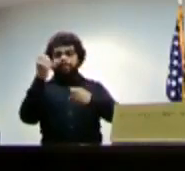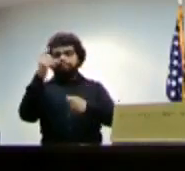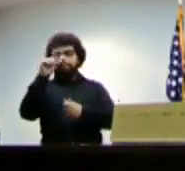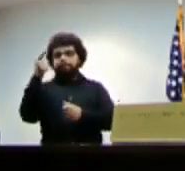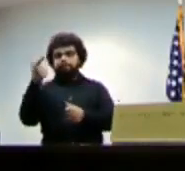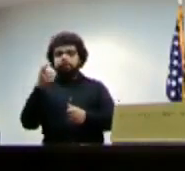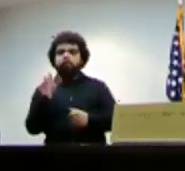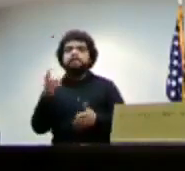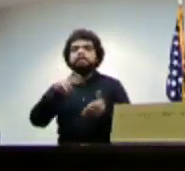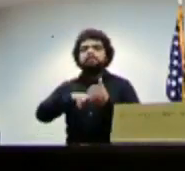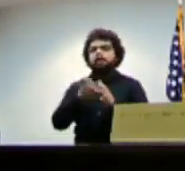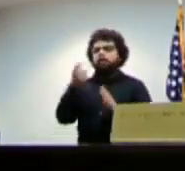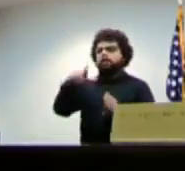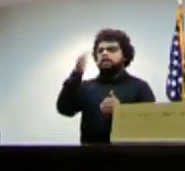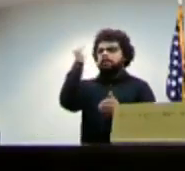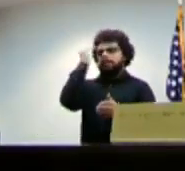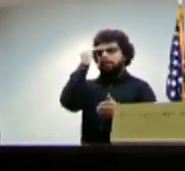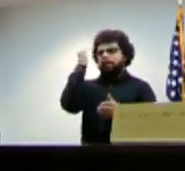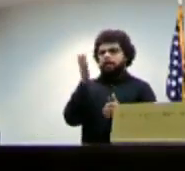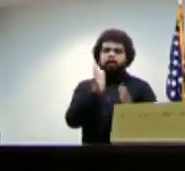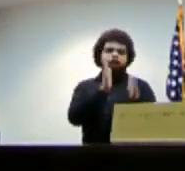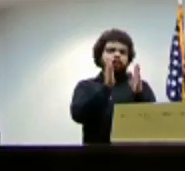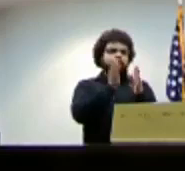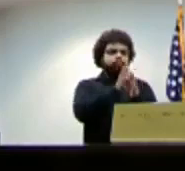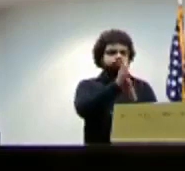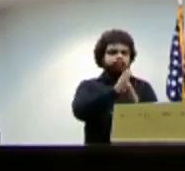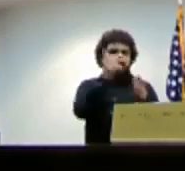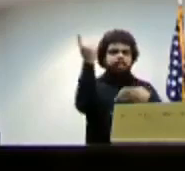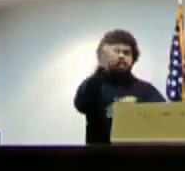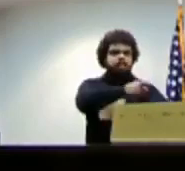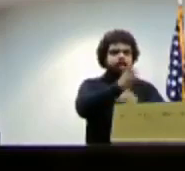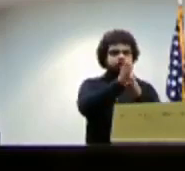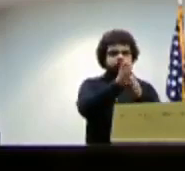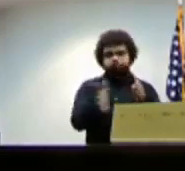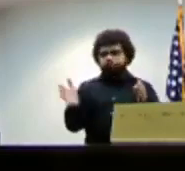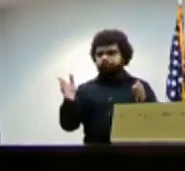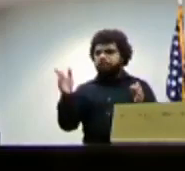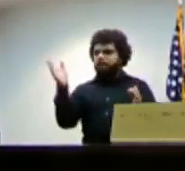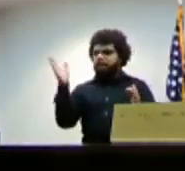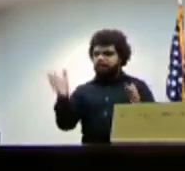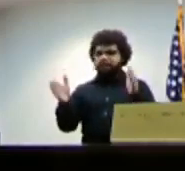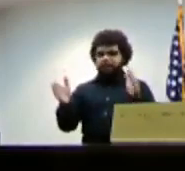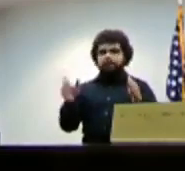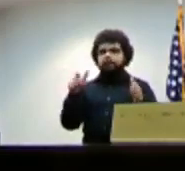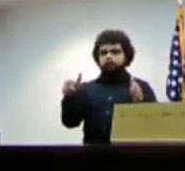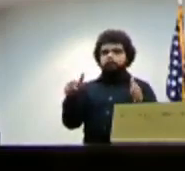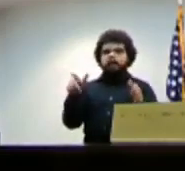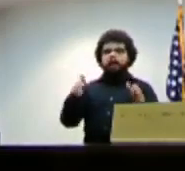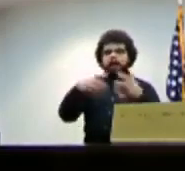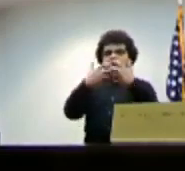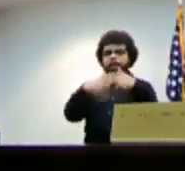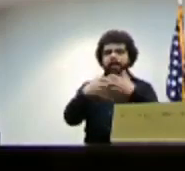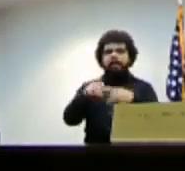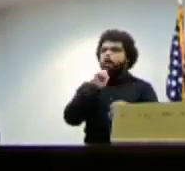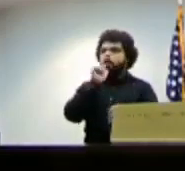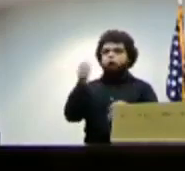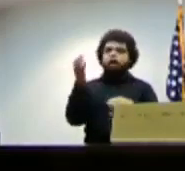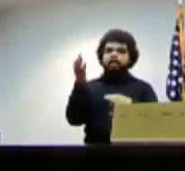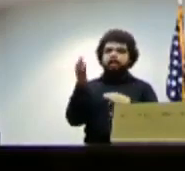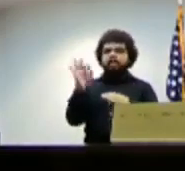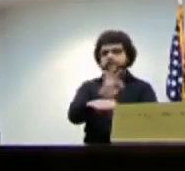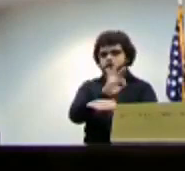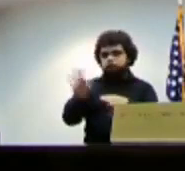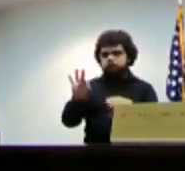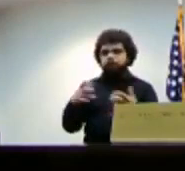tal fecha, esa unidad no va a estar funcionando. Correcto. Y en ese sentido, pues, ustedes tenían